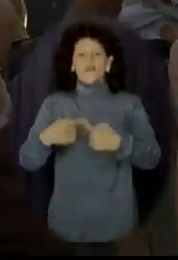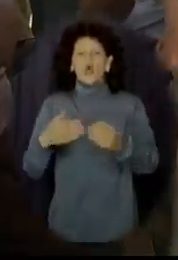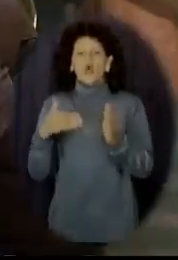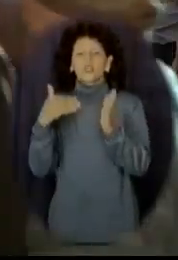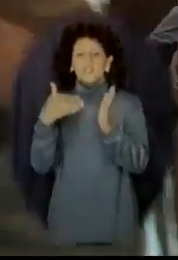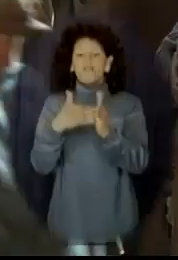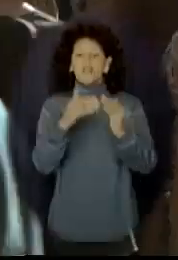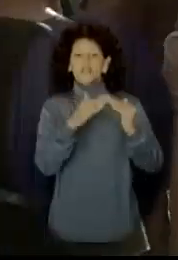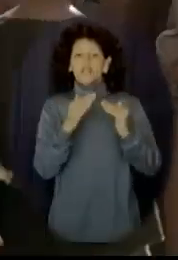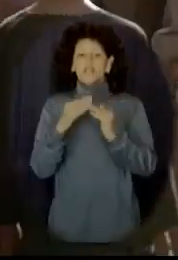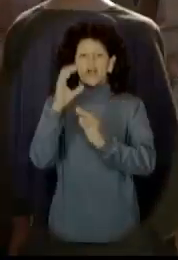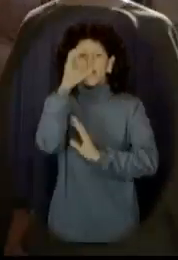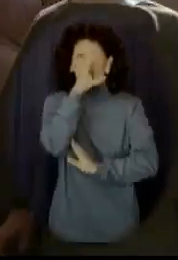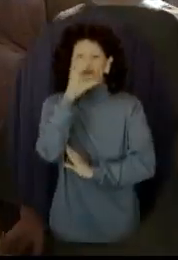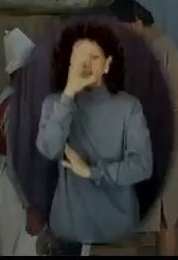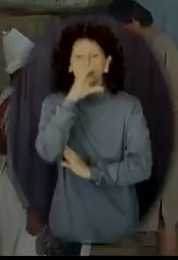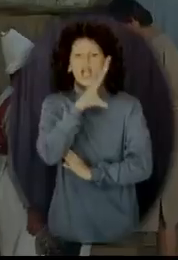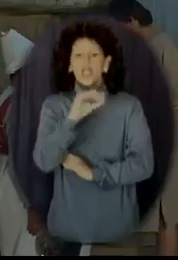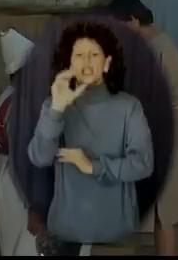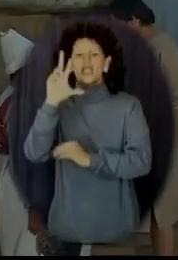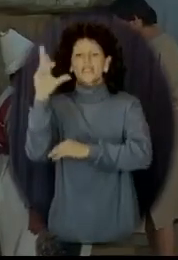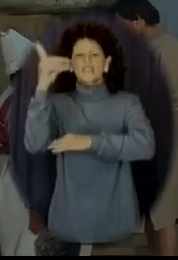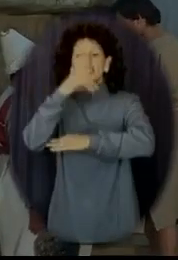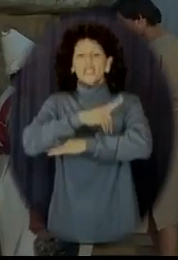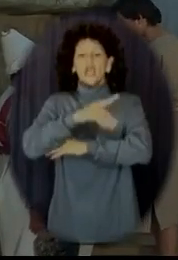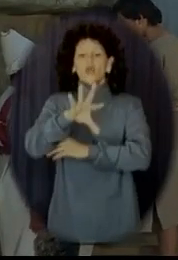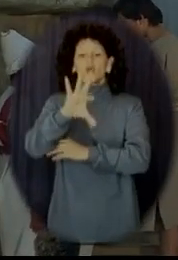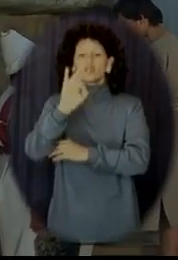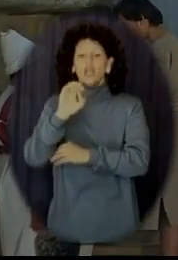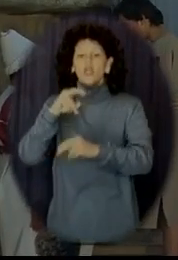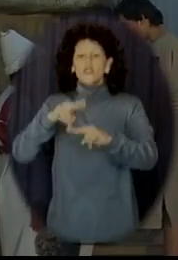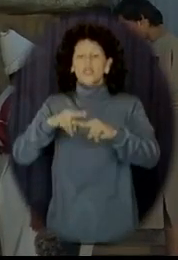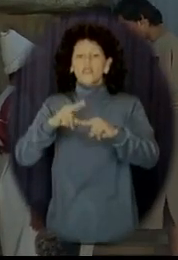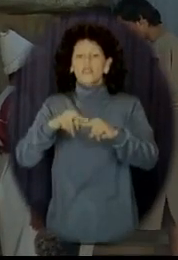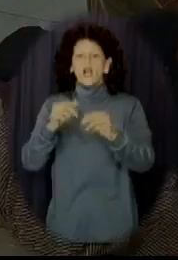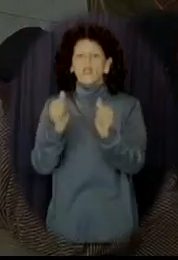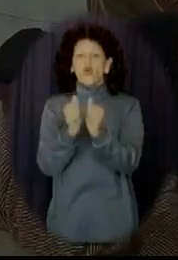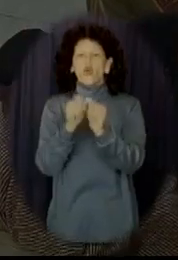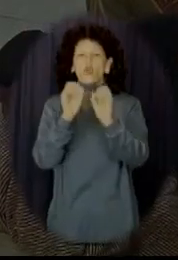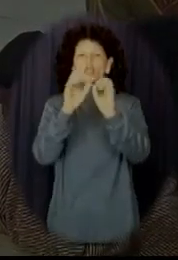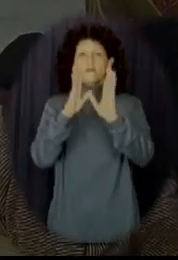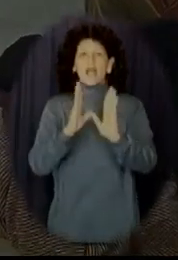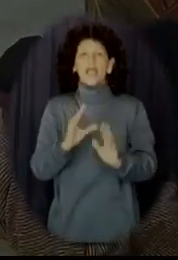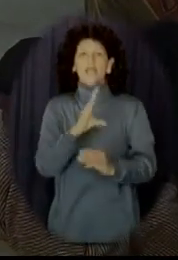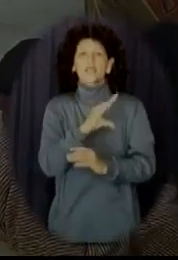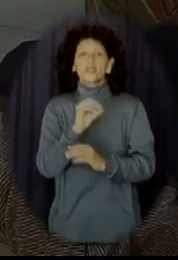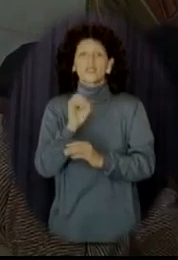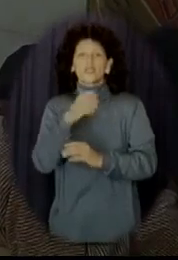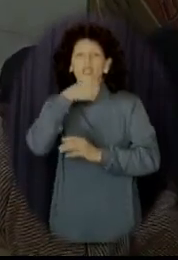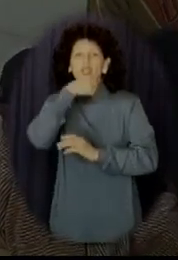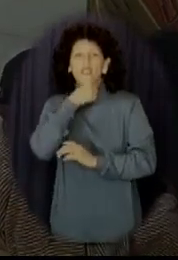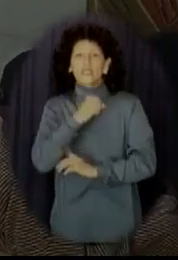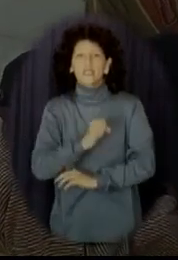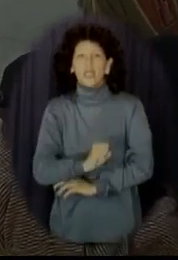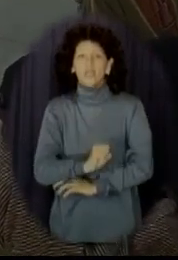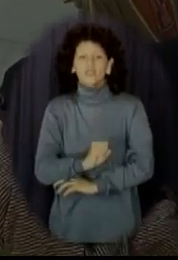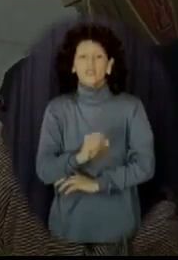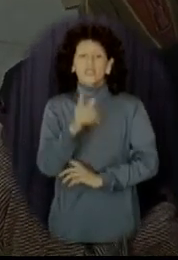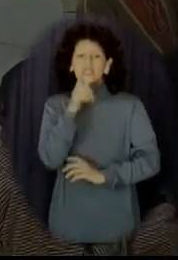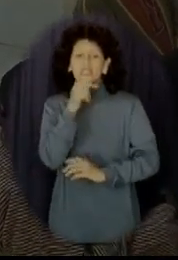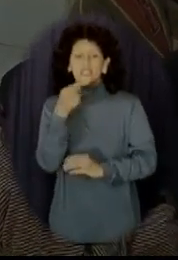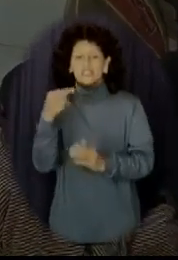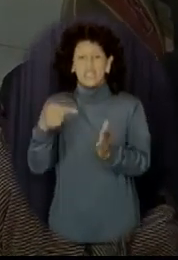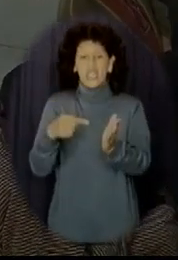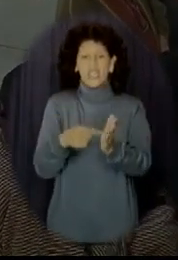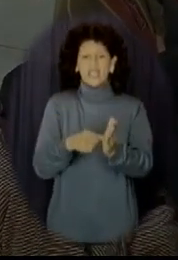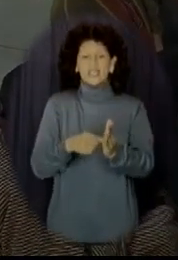Regresaron a la ciudad en su busca, y al tercer día lo encontraron en el templo sentado con los rabinos y los ancianos.